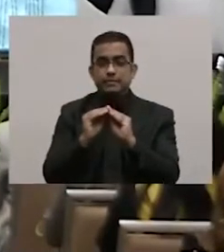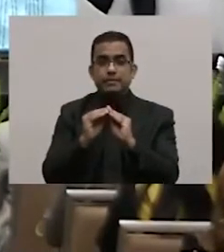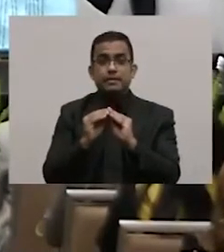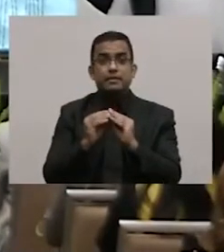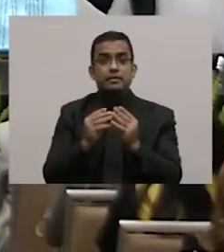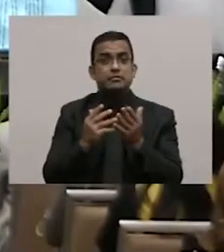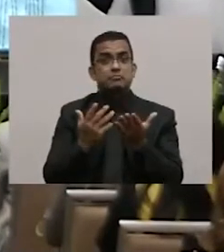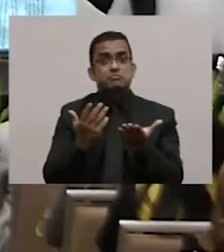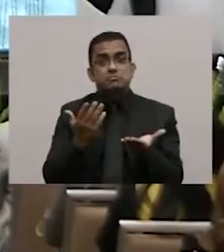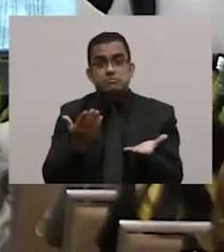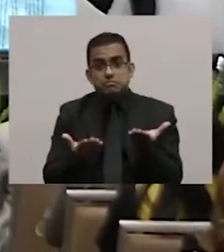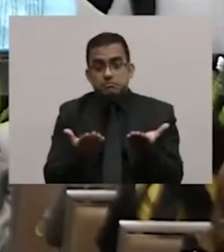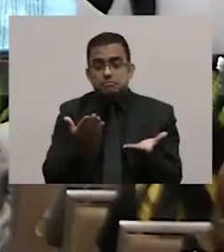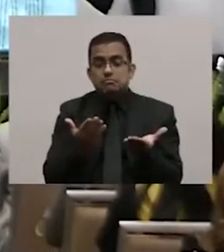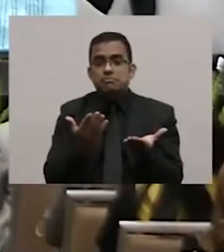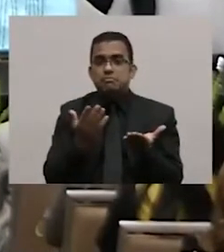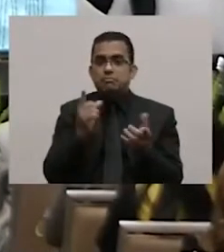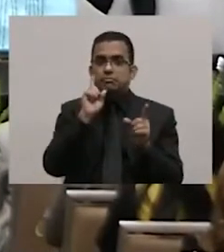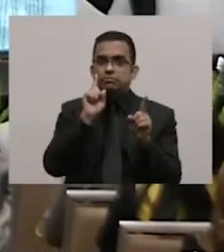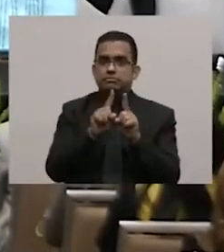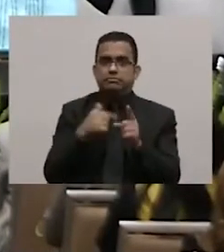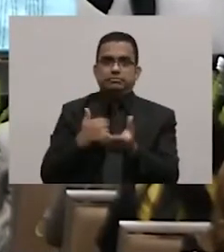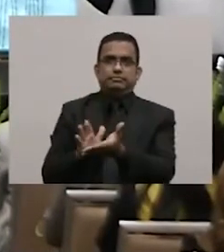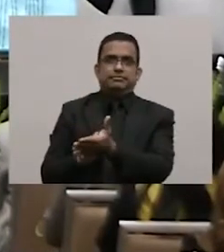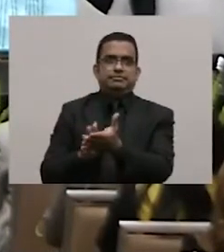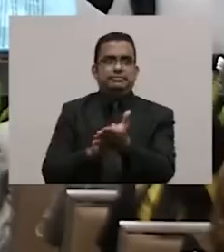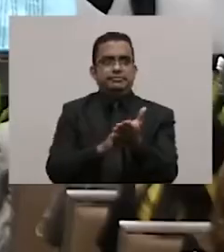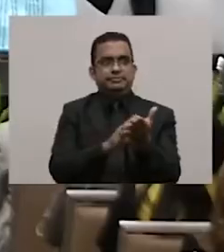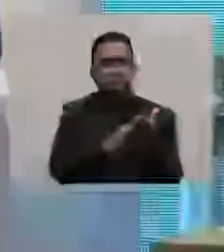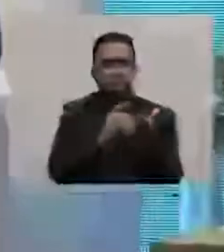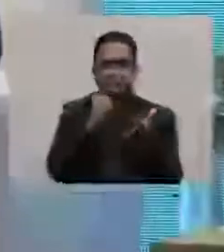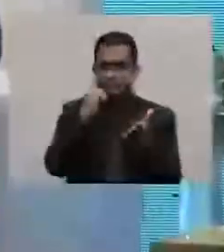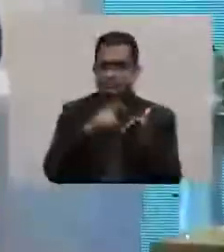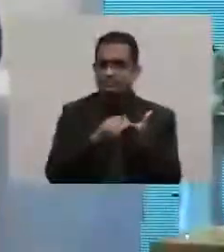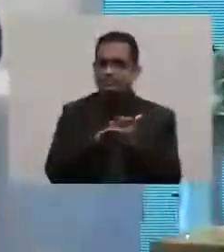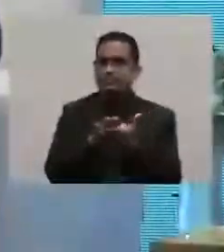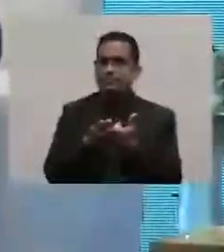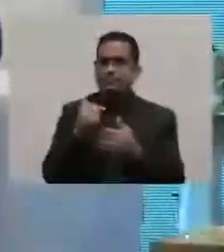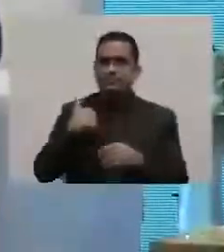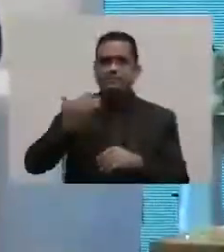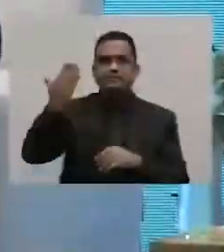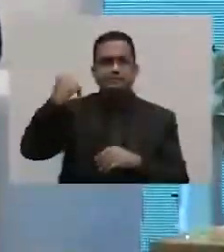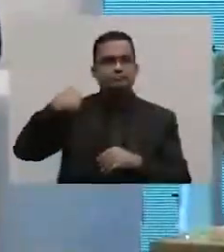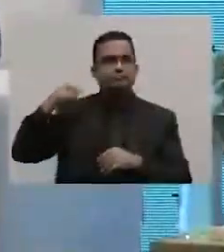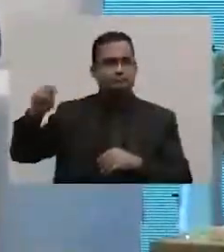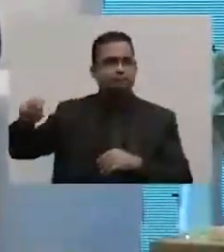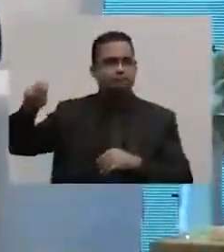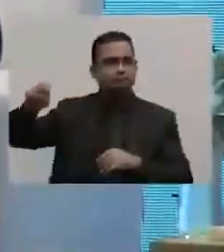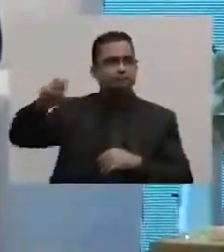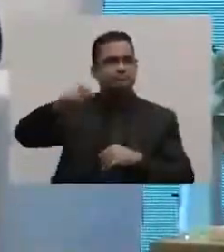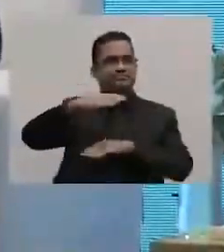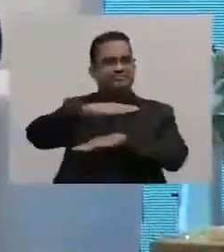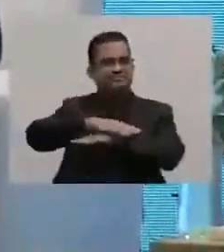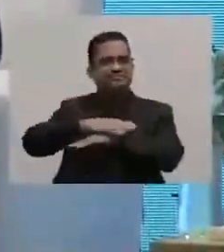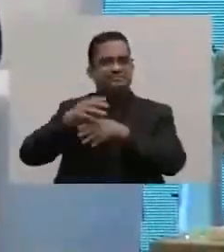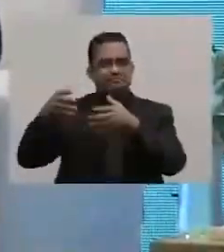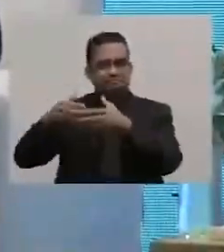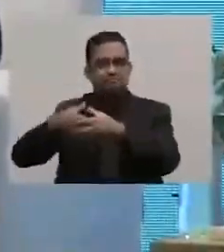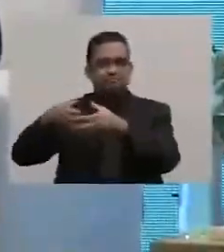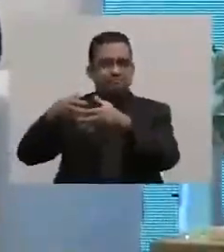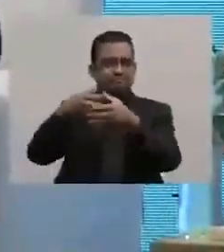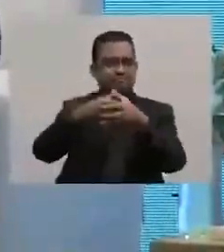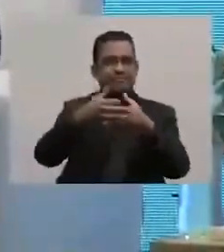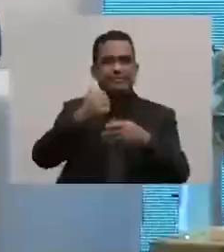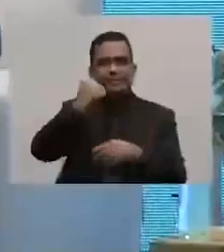es un reconocimiento que debo hacer aquí. Estoy participando en varias mesas como parte de la Sociedad Dominicana de